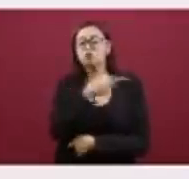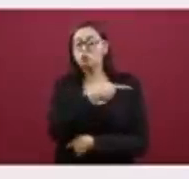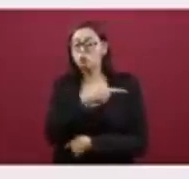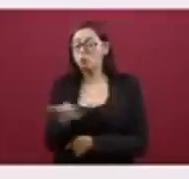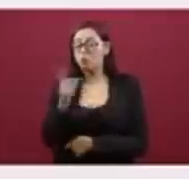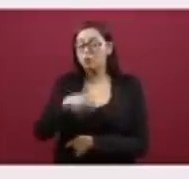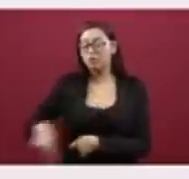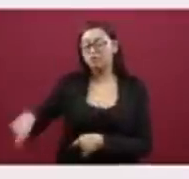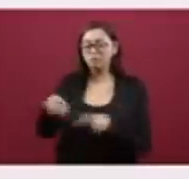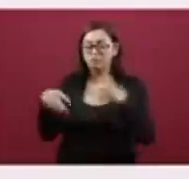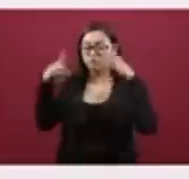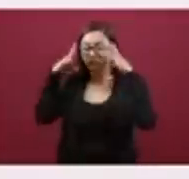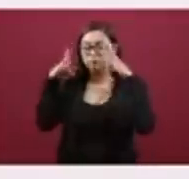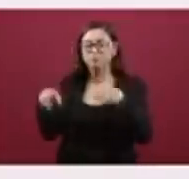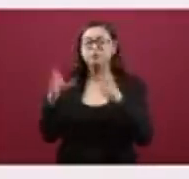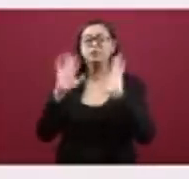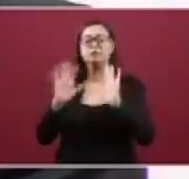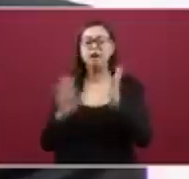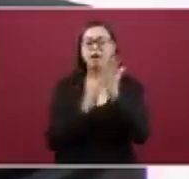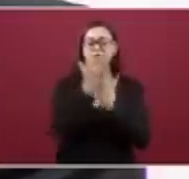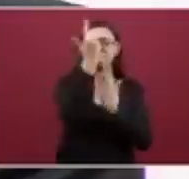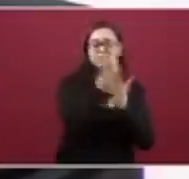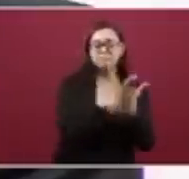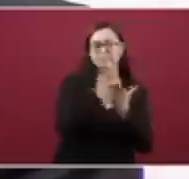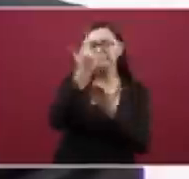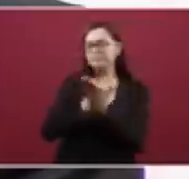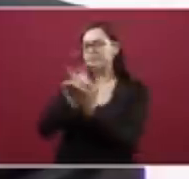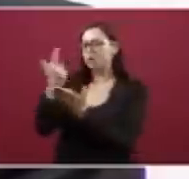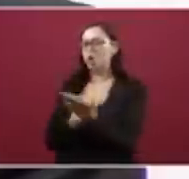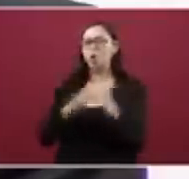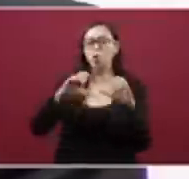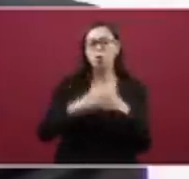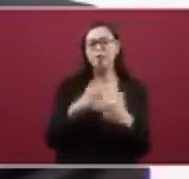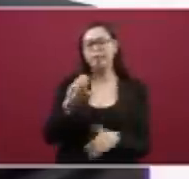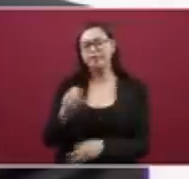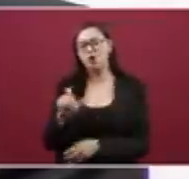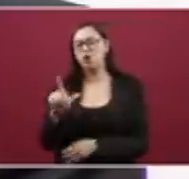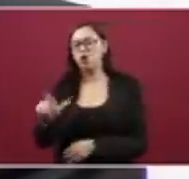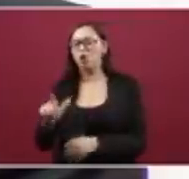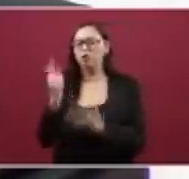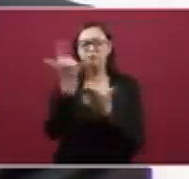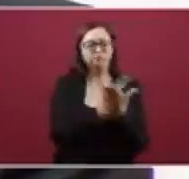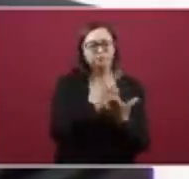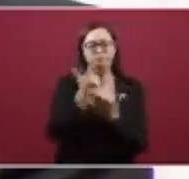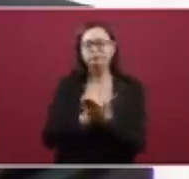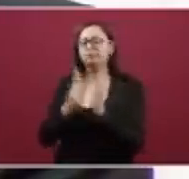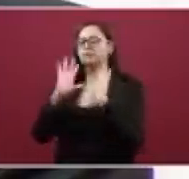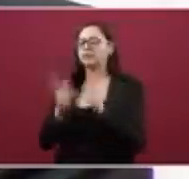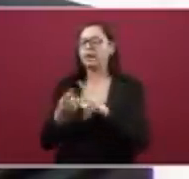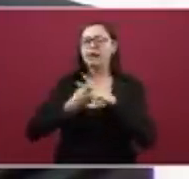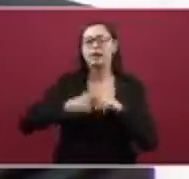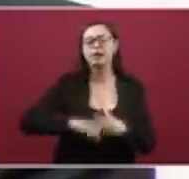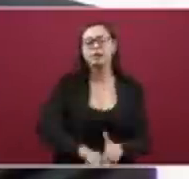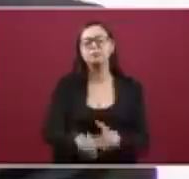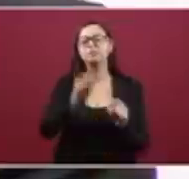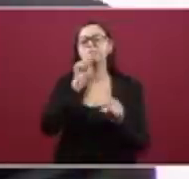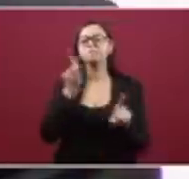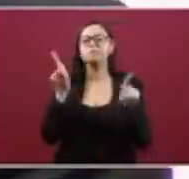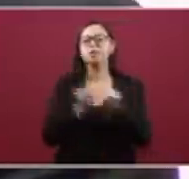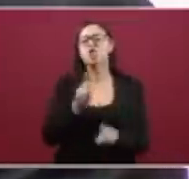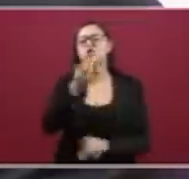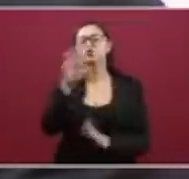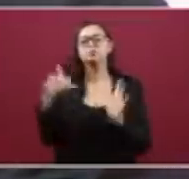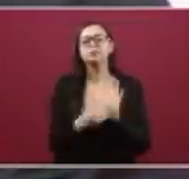han sido censados en comunidades y colonias y ya están empezando a recibir 2